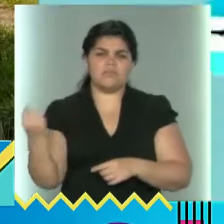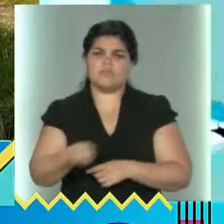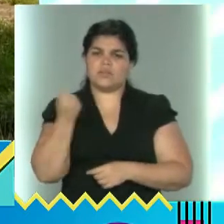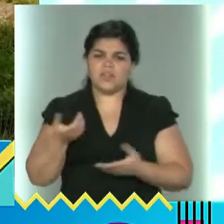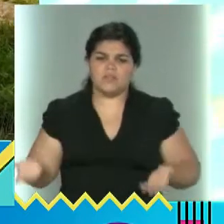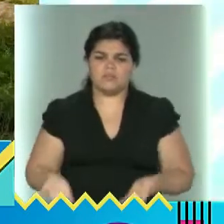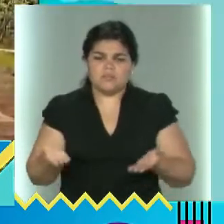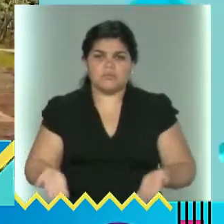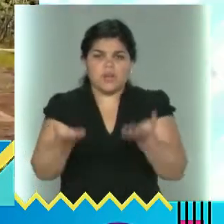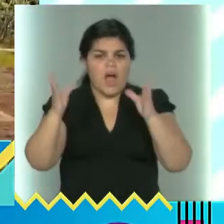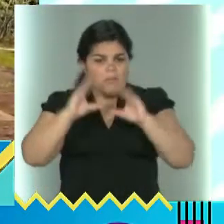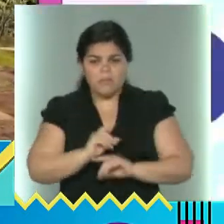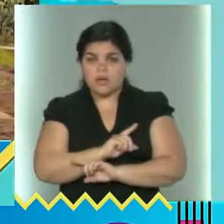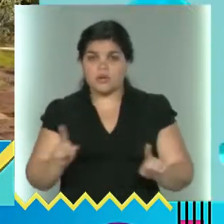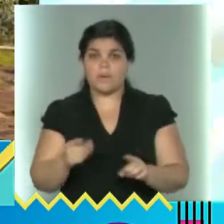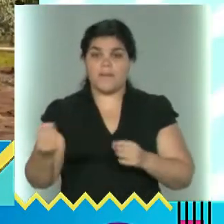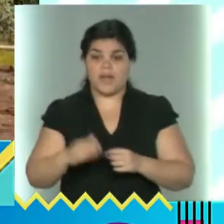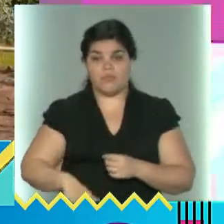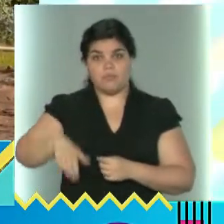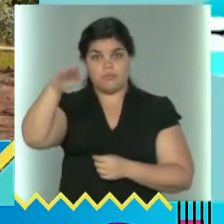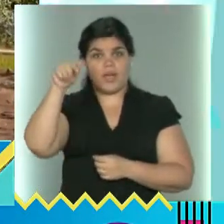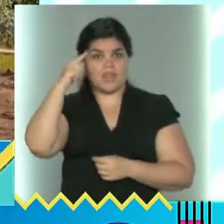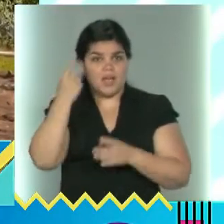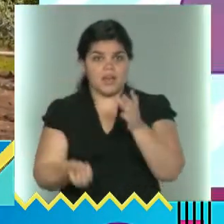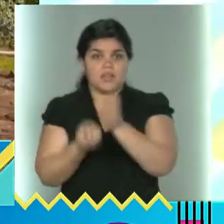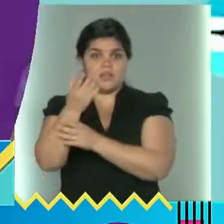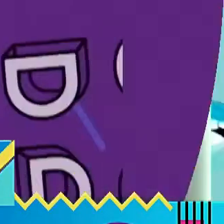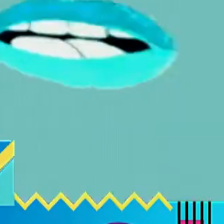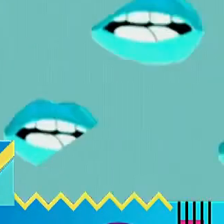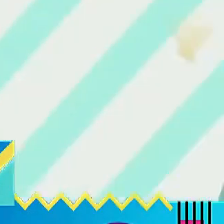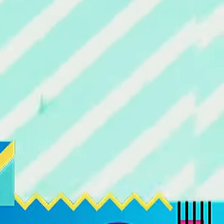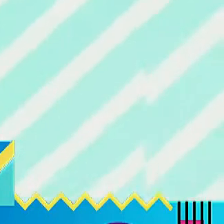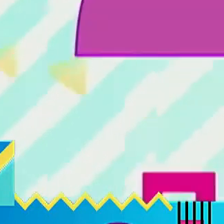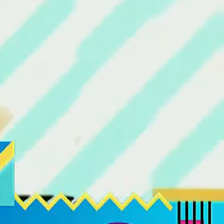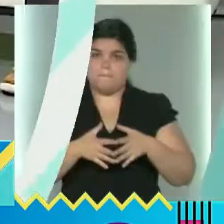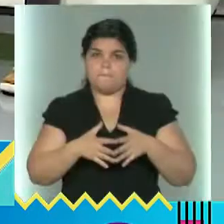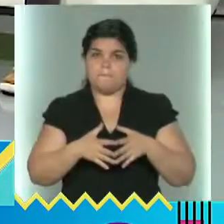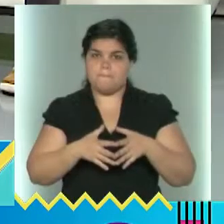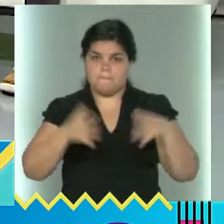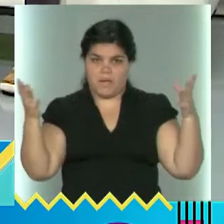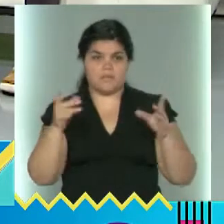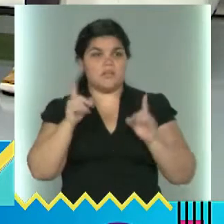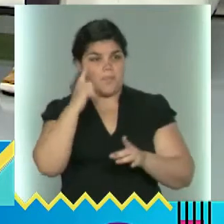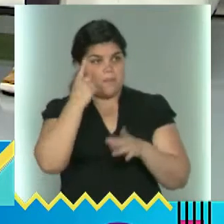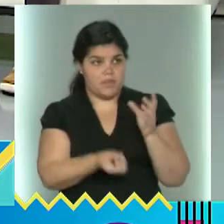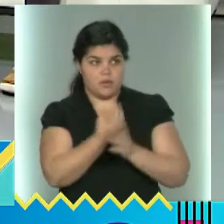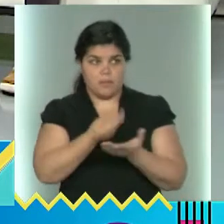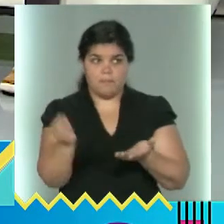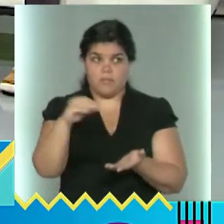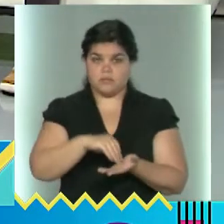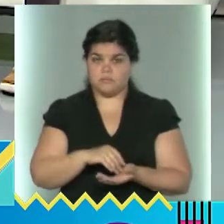más y mientras vamos creciendo precisamente esta capacidad creativa vaya creciendo y creciendo. Y que sean muchos más los inventores. Es verdad, es